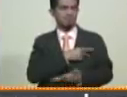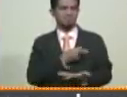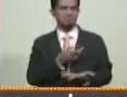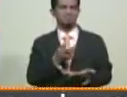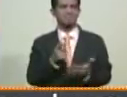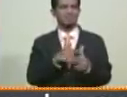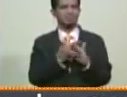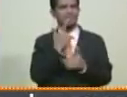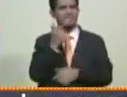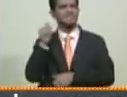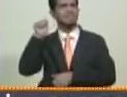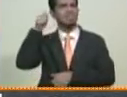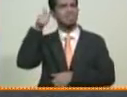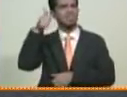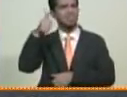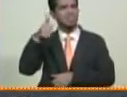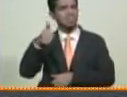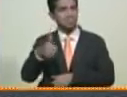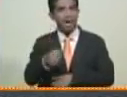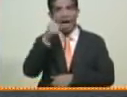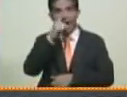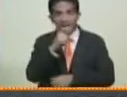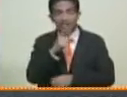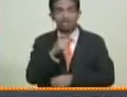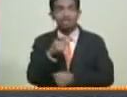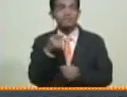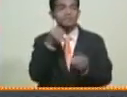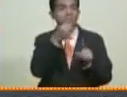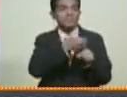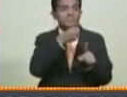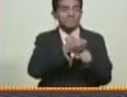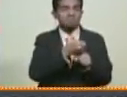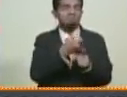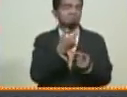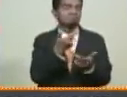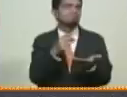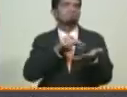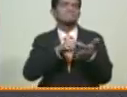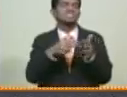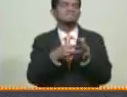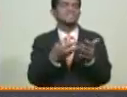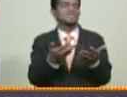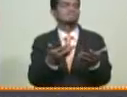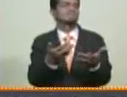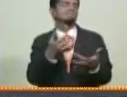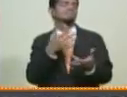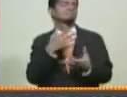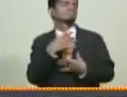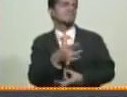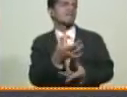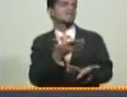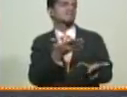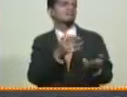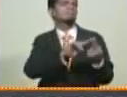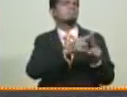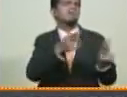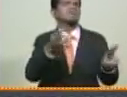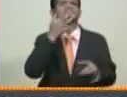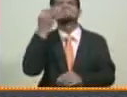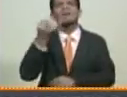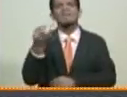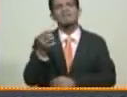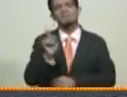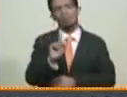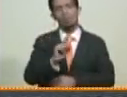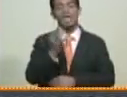pueblos durante años, no les interesa a nadie que sean Premio Nobel de la Paz. Nosotros, en lo